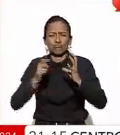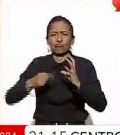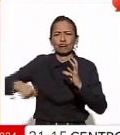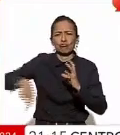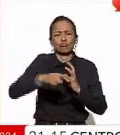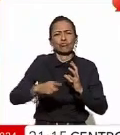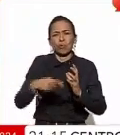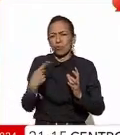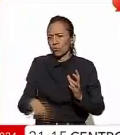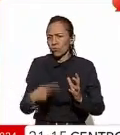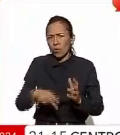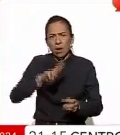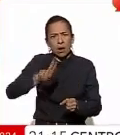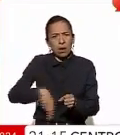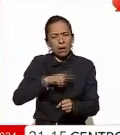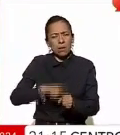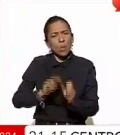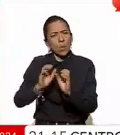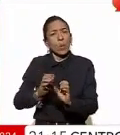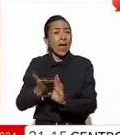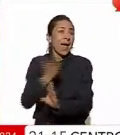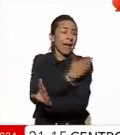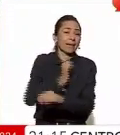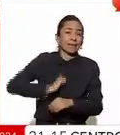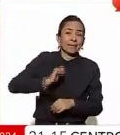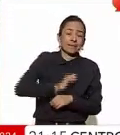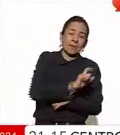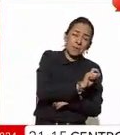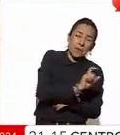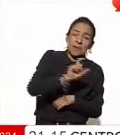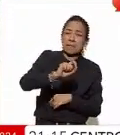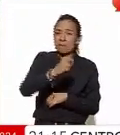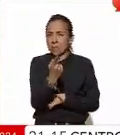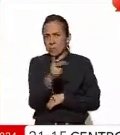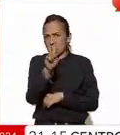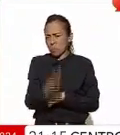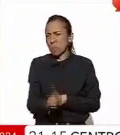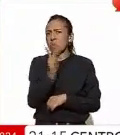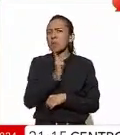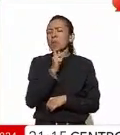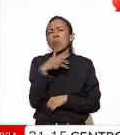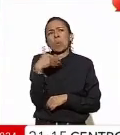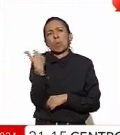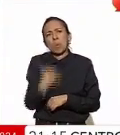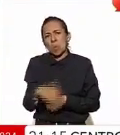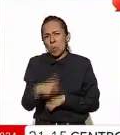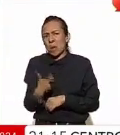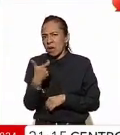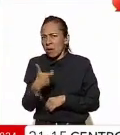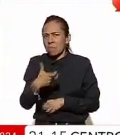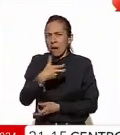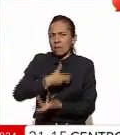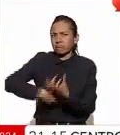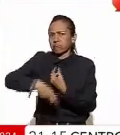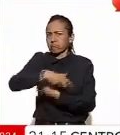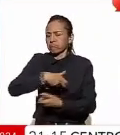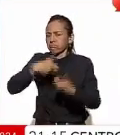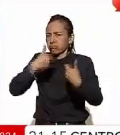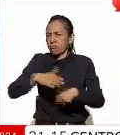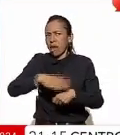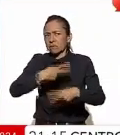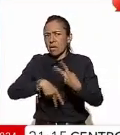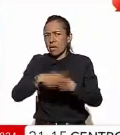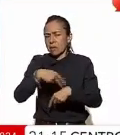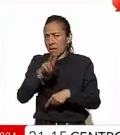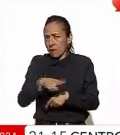recurso natural del siglo XX, del siglo XXI, que movió y transformó la economía de manera muy importante. Y